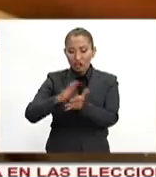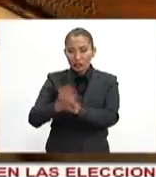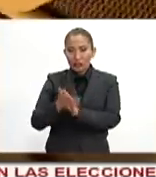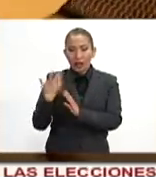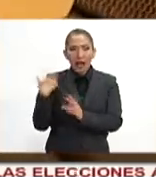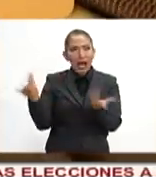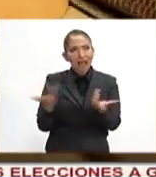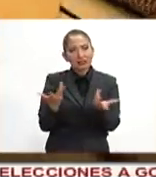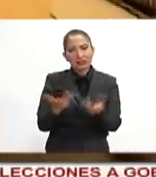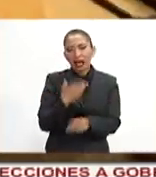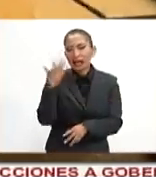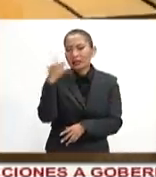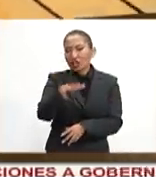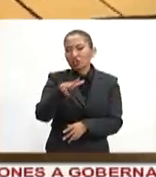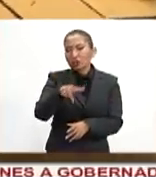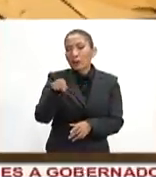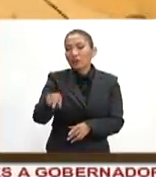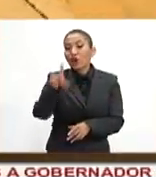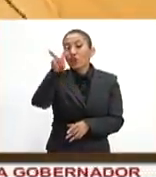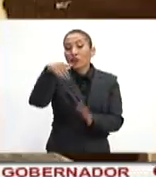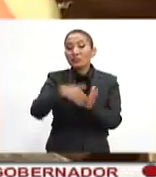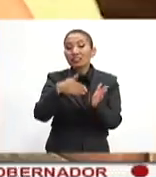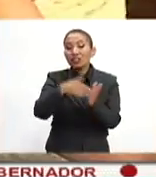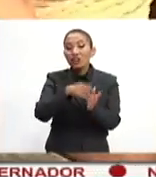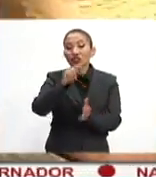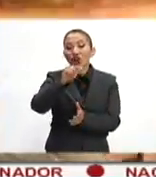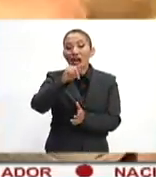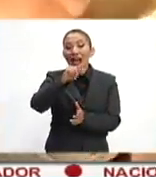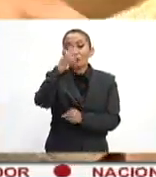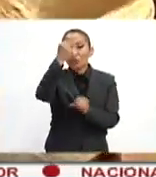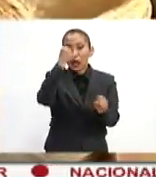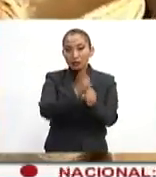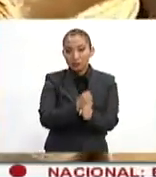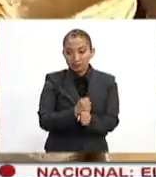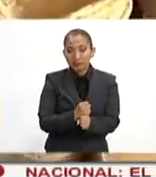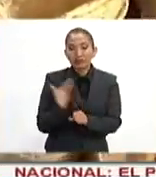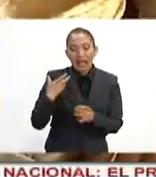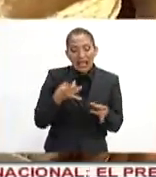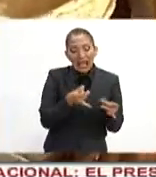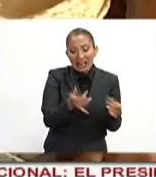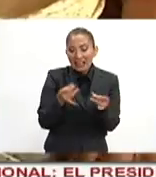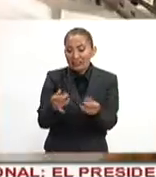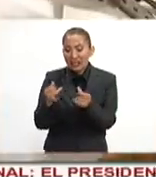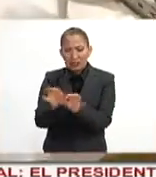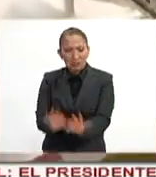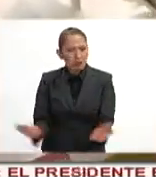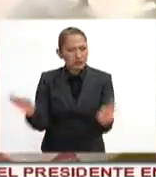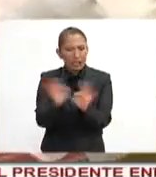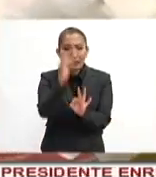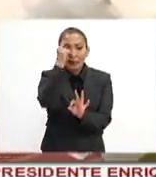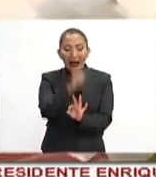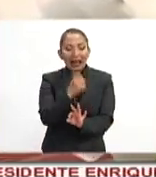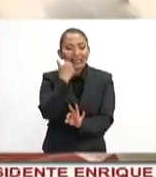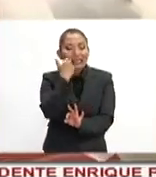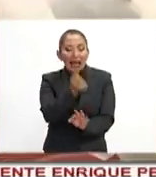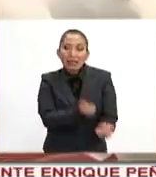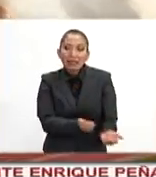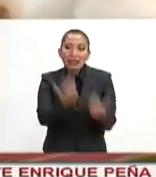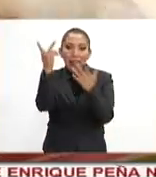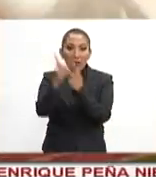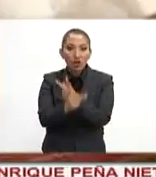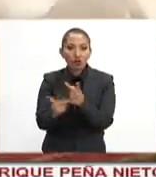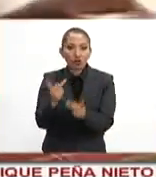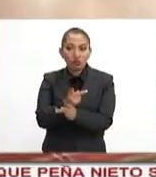se producen alrededor de 18.2 millones de toneladas anuales. La calidad es imprescindible para quienes desean exportar